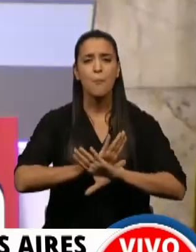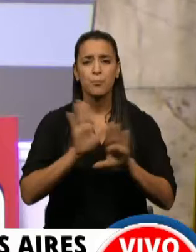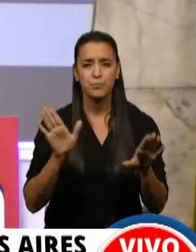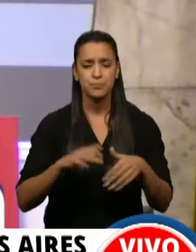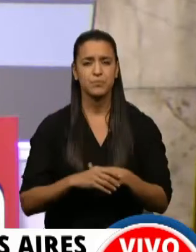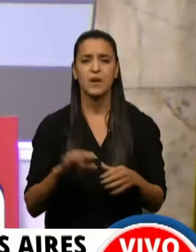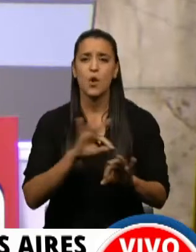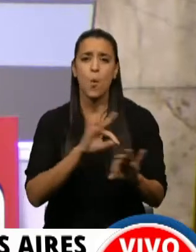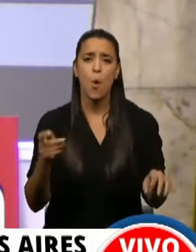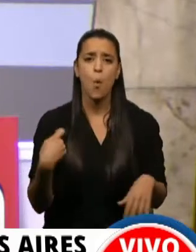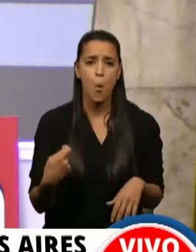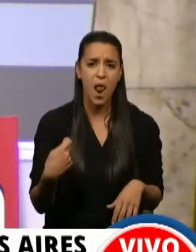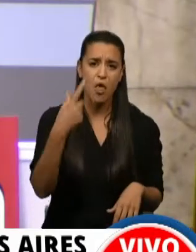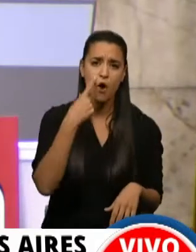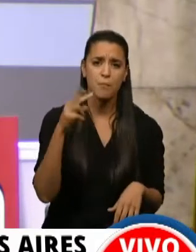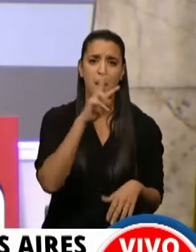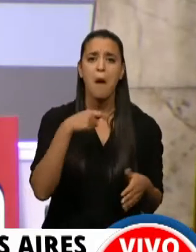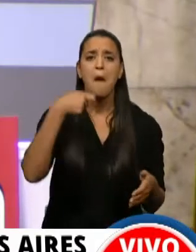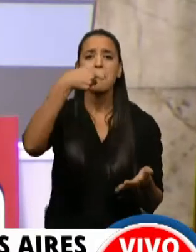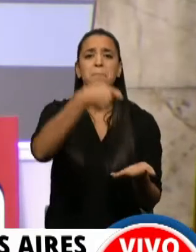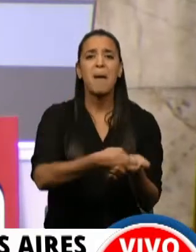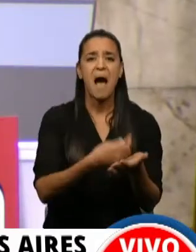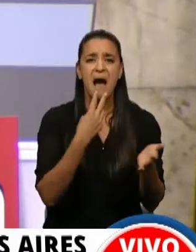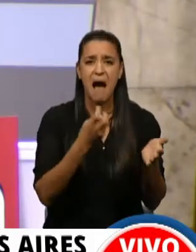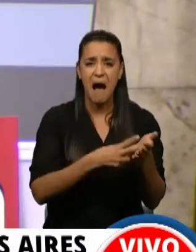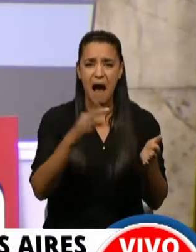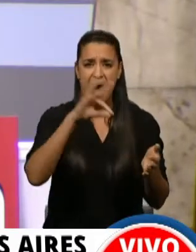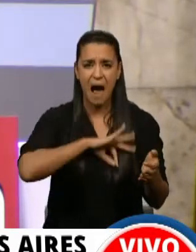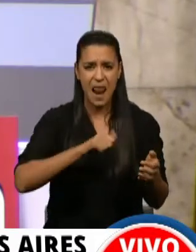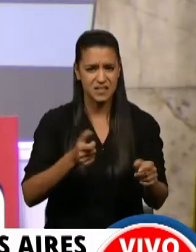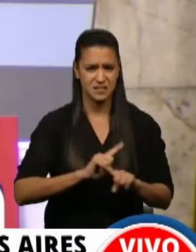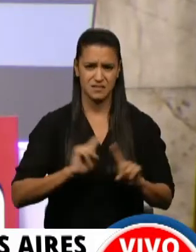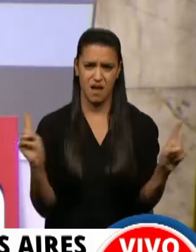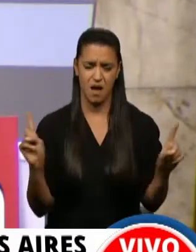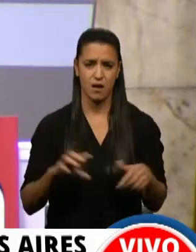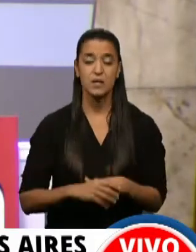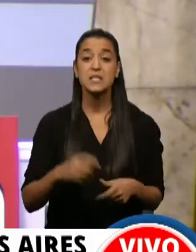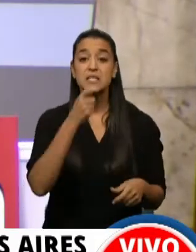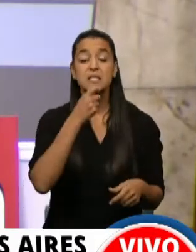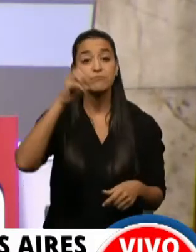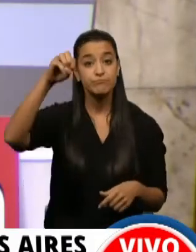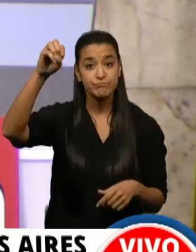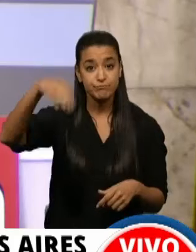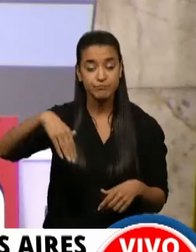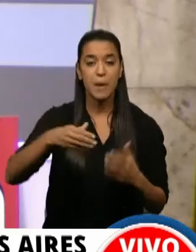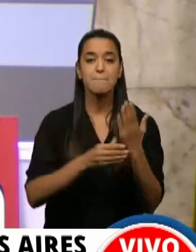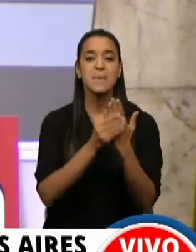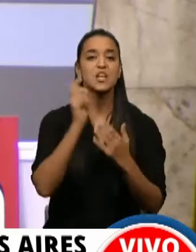ninguna jubilado debe pagar ganancias. Y si está todavía el ministro Guzmán,